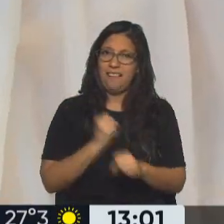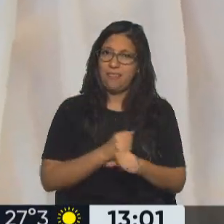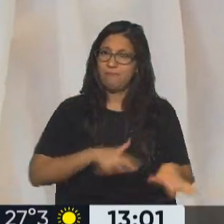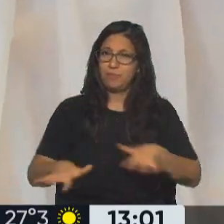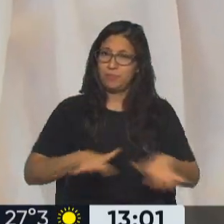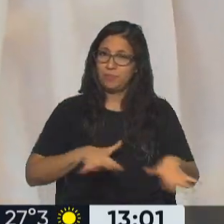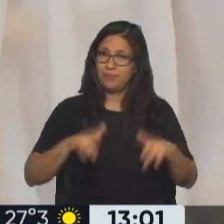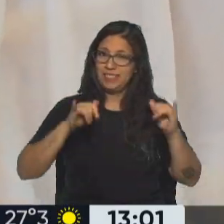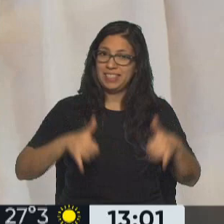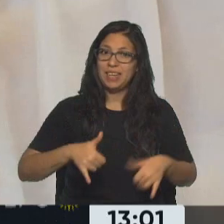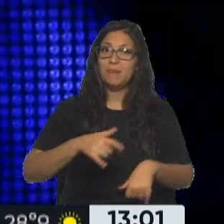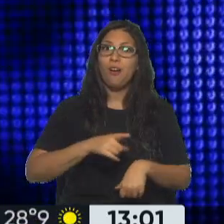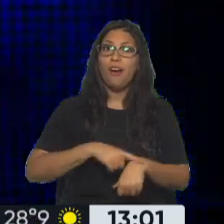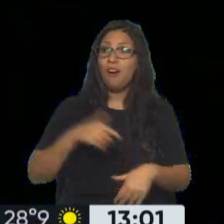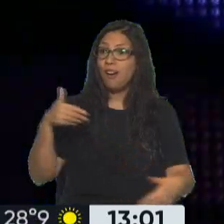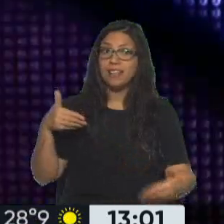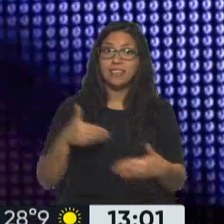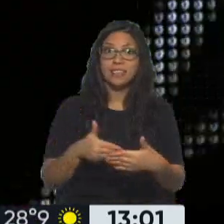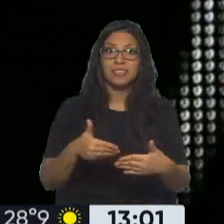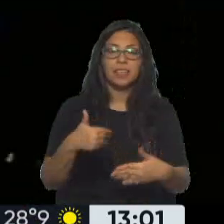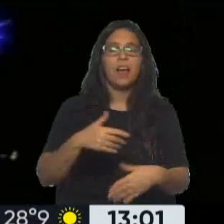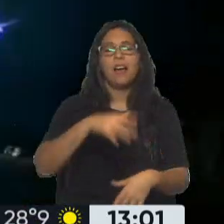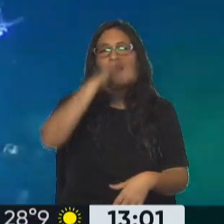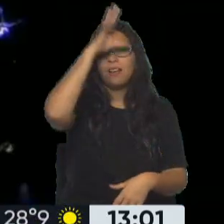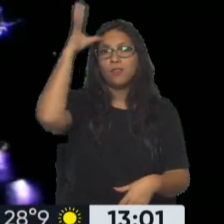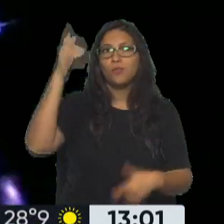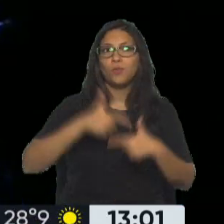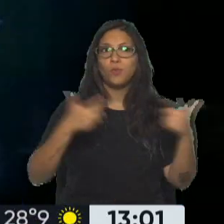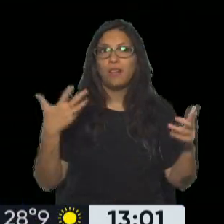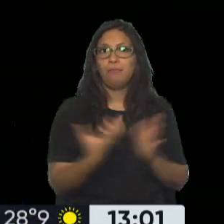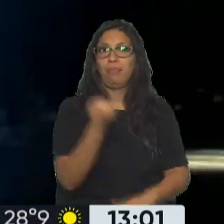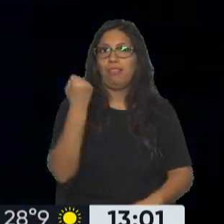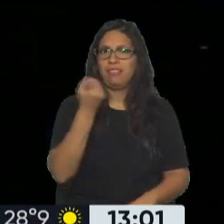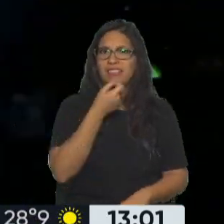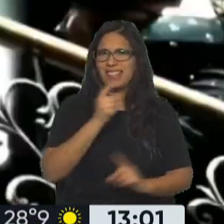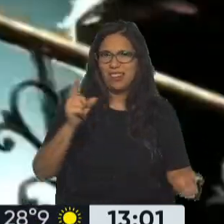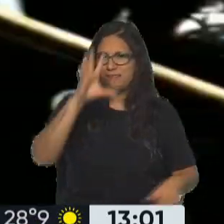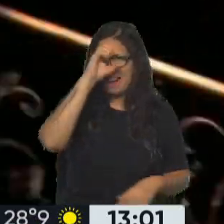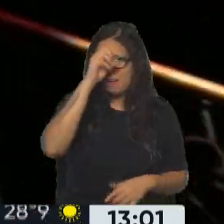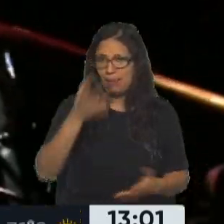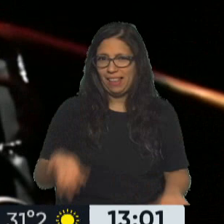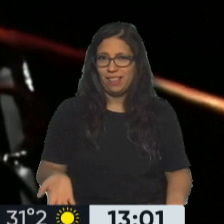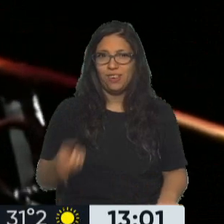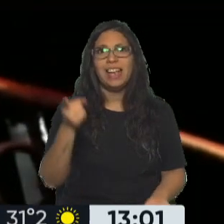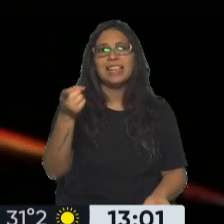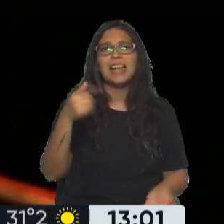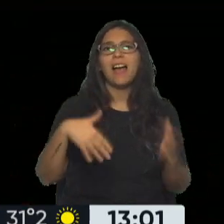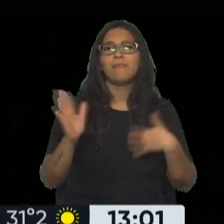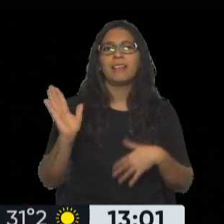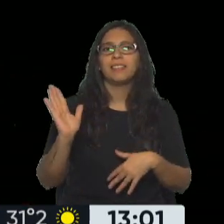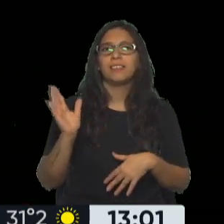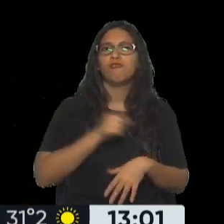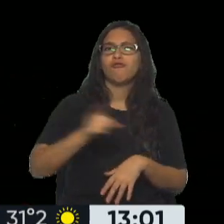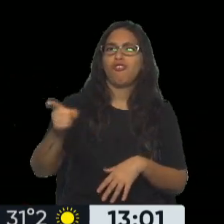pero ya mirando ahora, estando acá, digo, bueno, menos mal. Si no, me iba a arrepentir. Es una mujer que se posiciona contra la derecha del mundo en